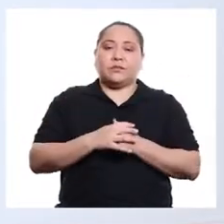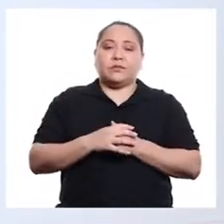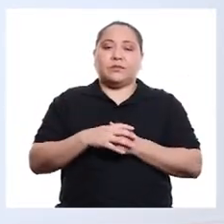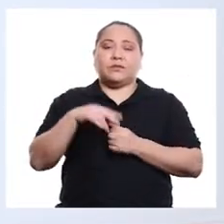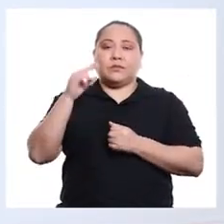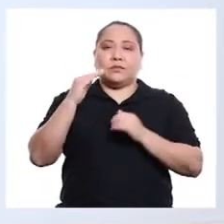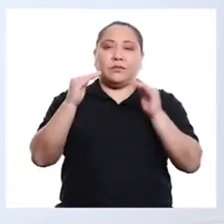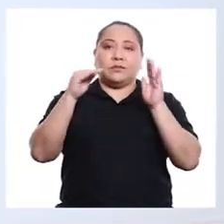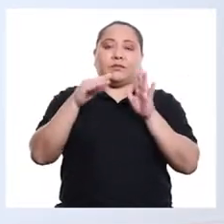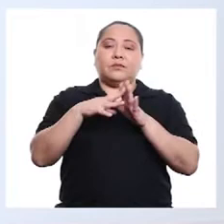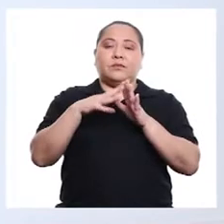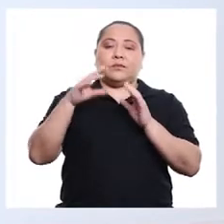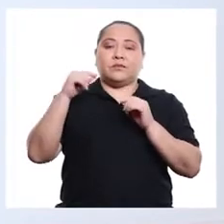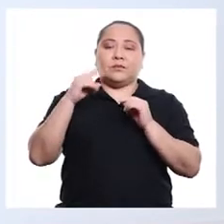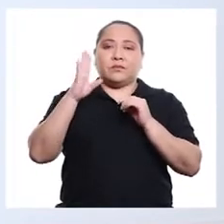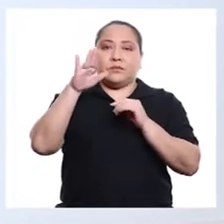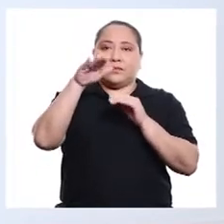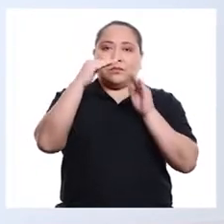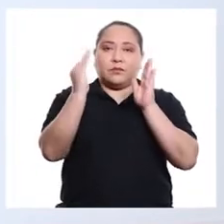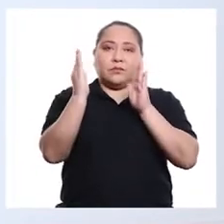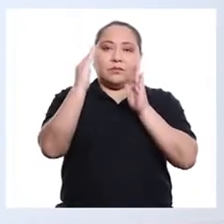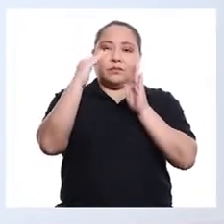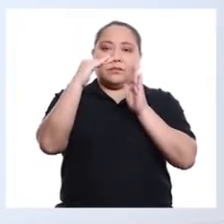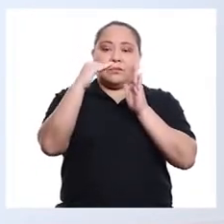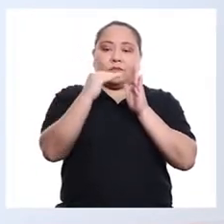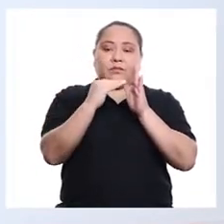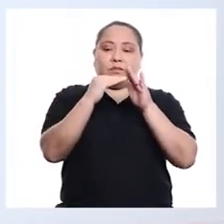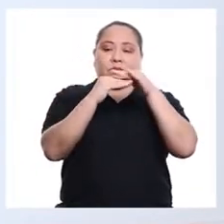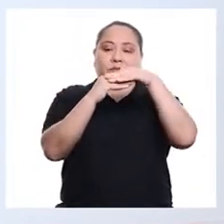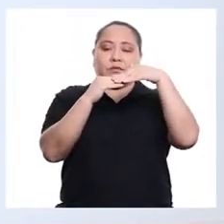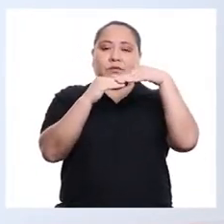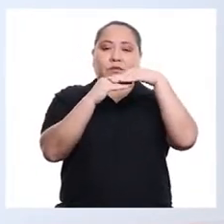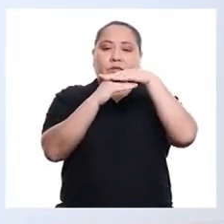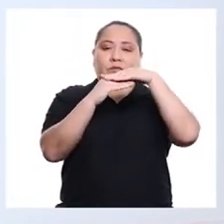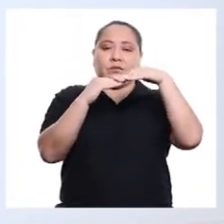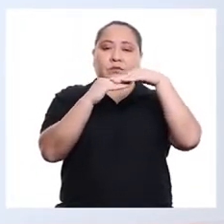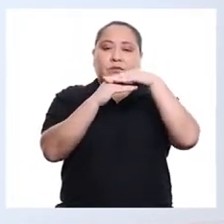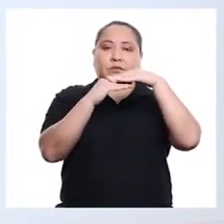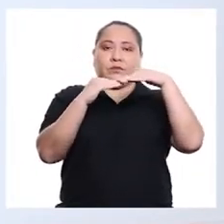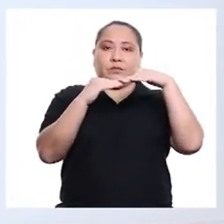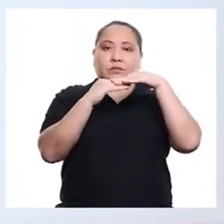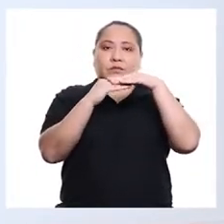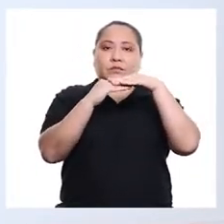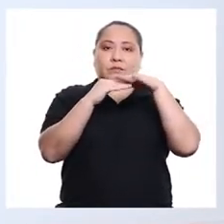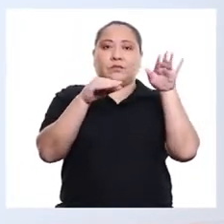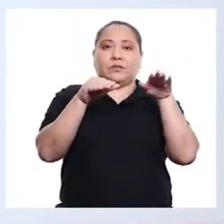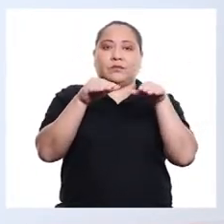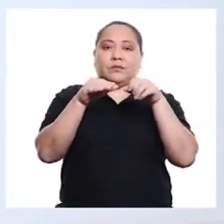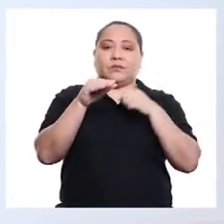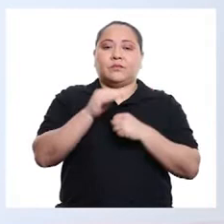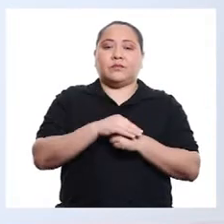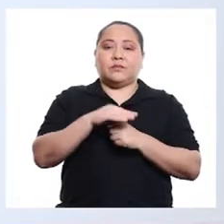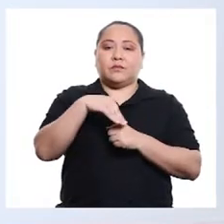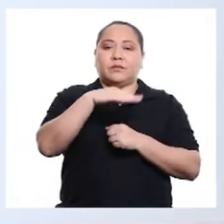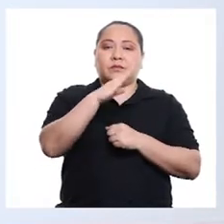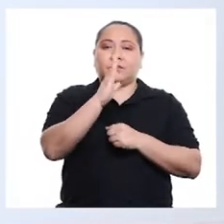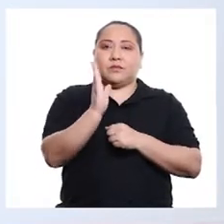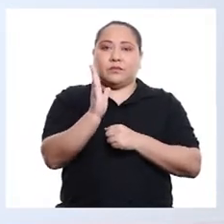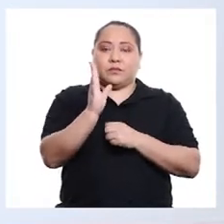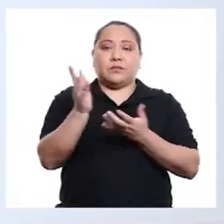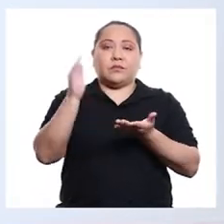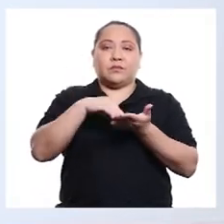Observamos, agarramos la silla y vamos a bajar despacio. Eso es, ponemos al costado nuestra silla y